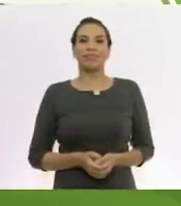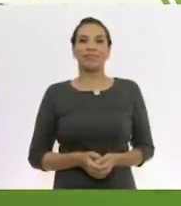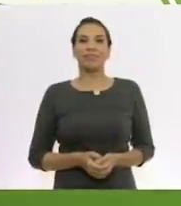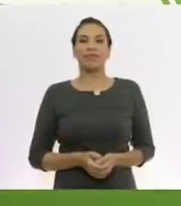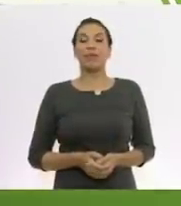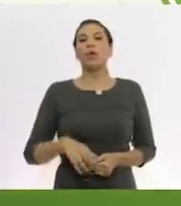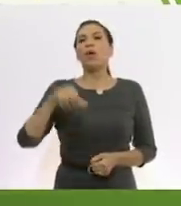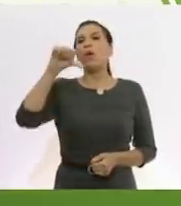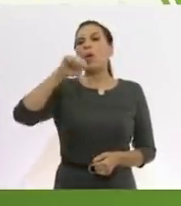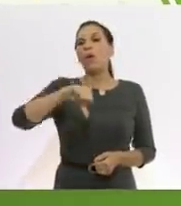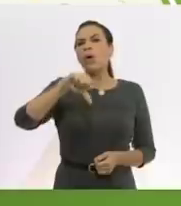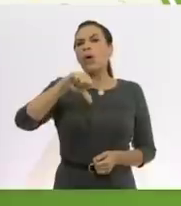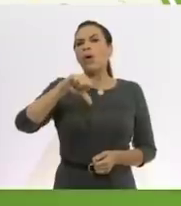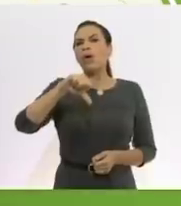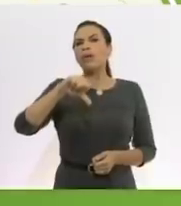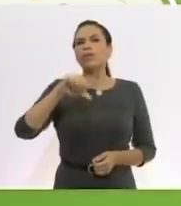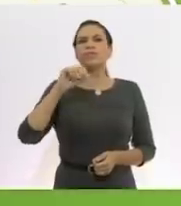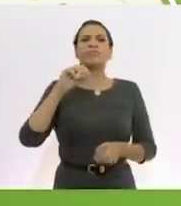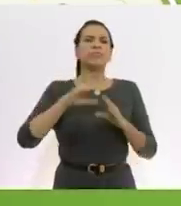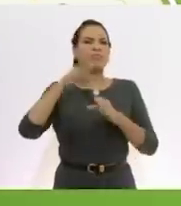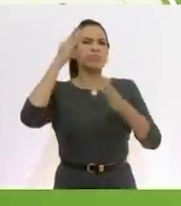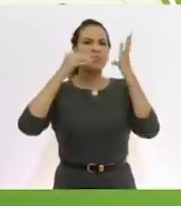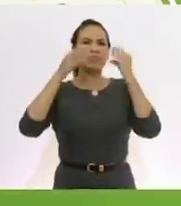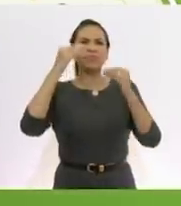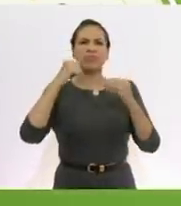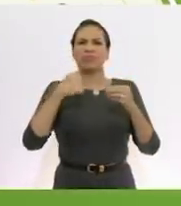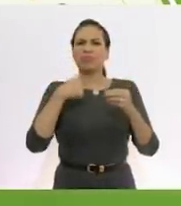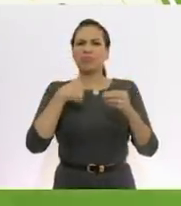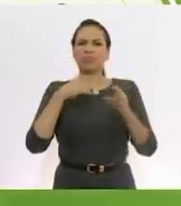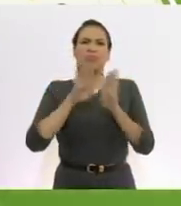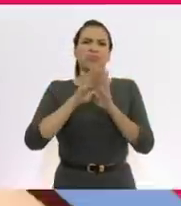Hoy vamos a ver No me rindo.